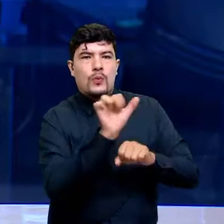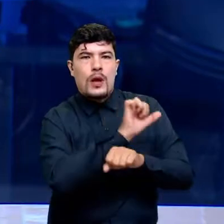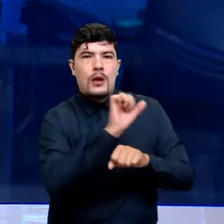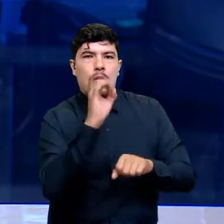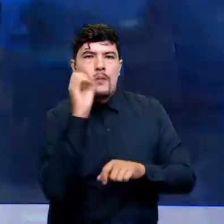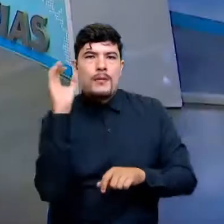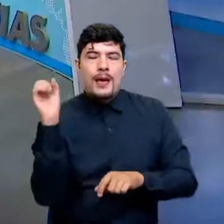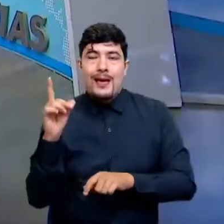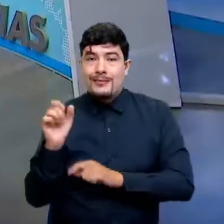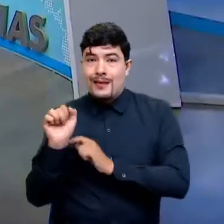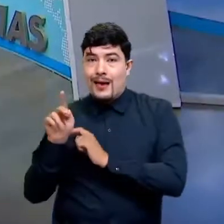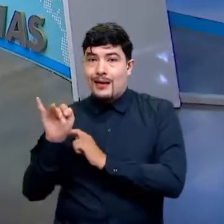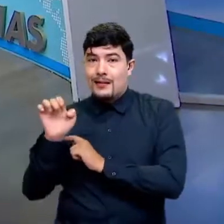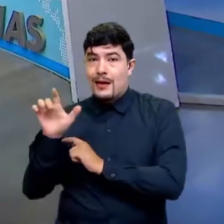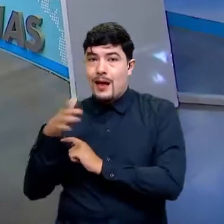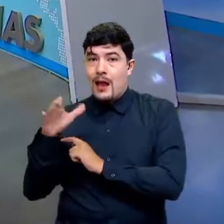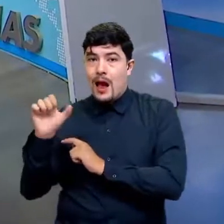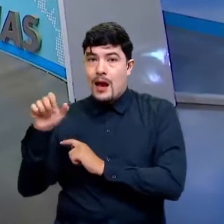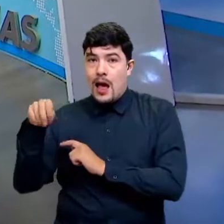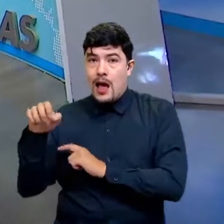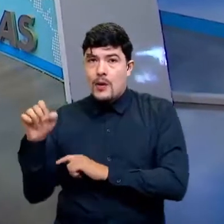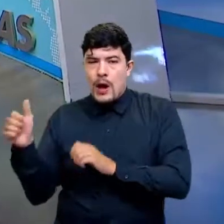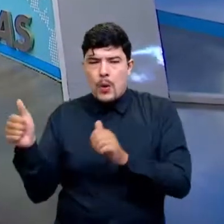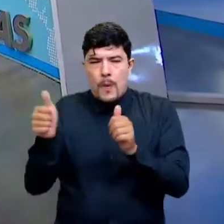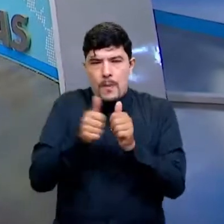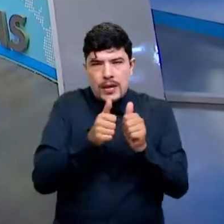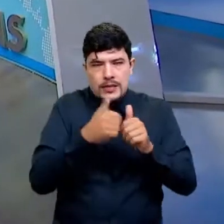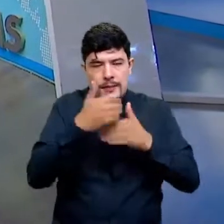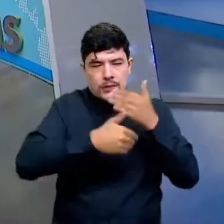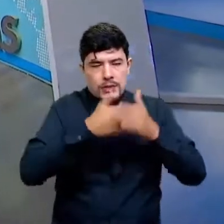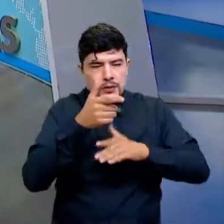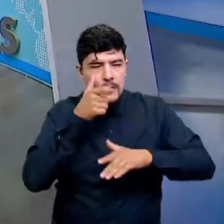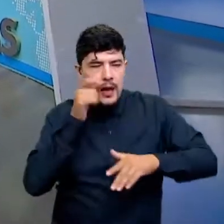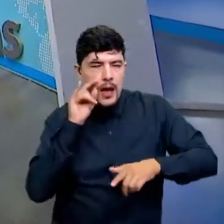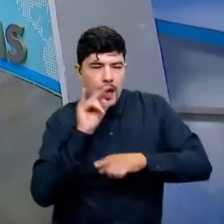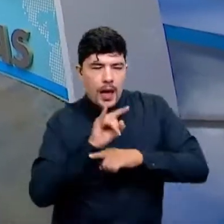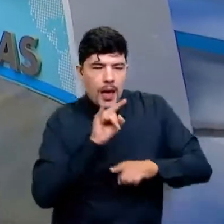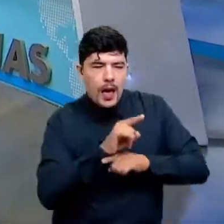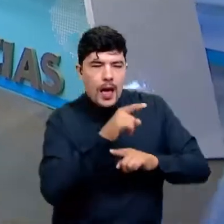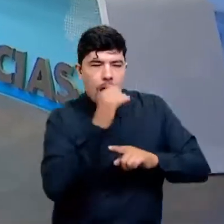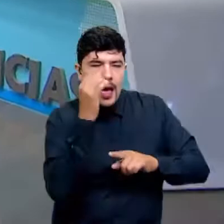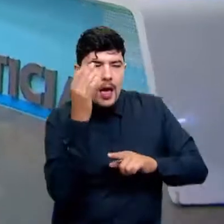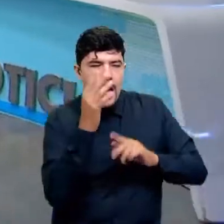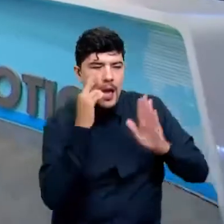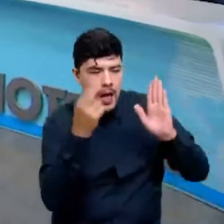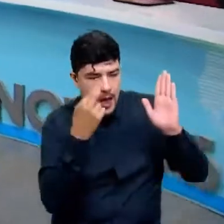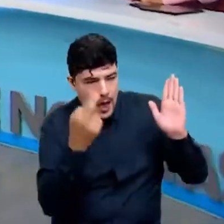desplazó y estuvo presente en uno de estos operativos. Daniel, buenas tardes. ¿Y qué se encontró?